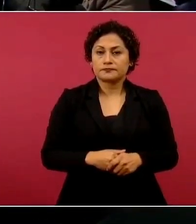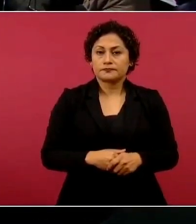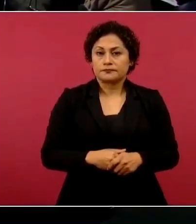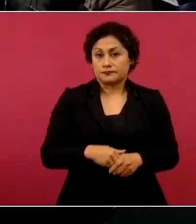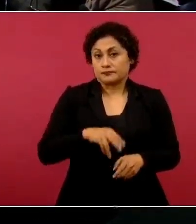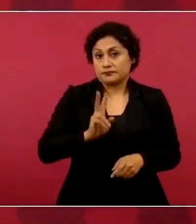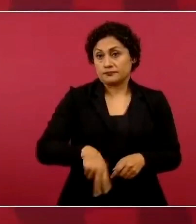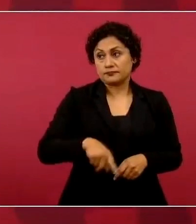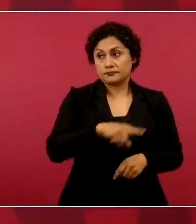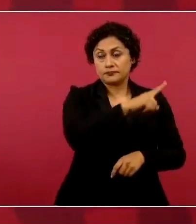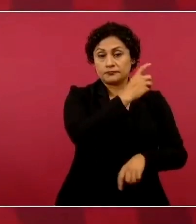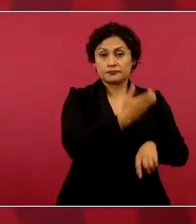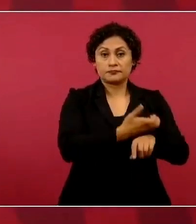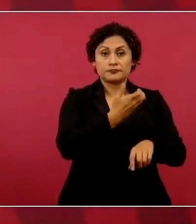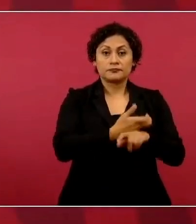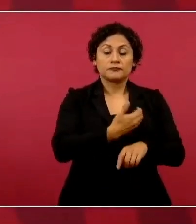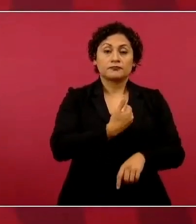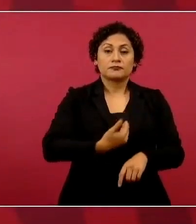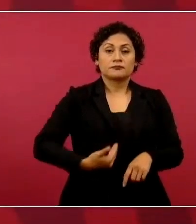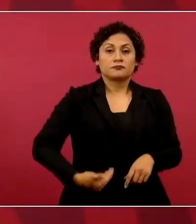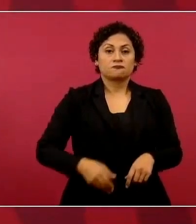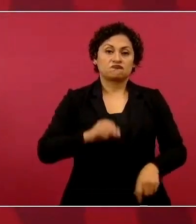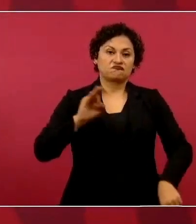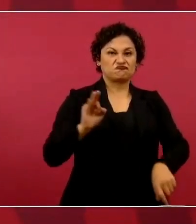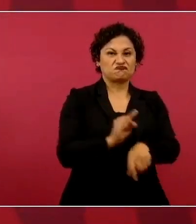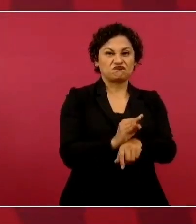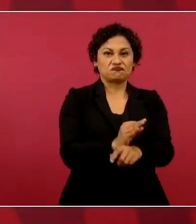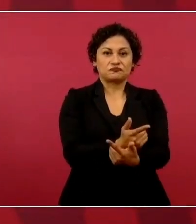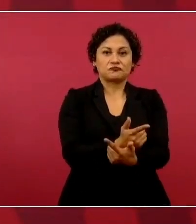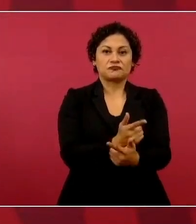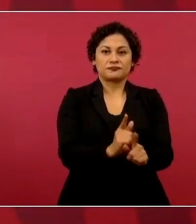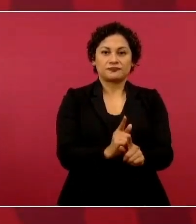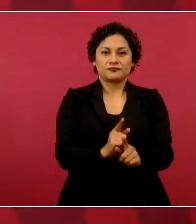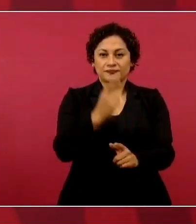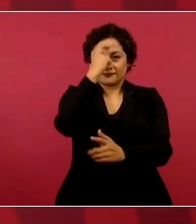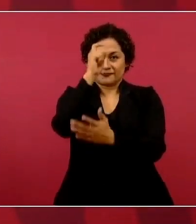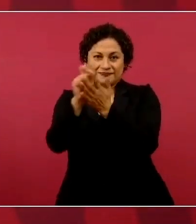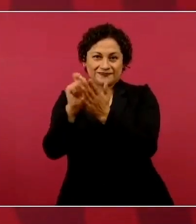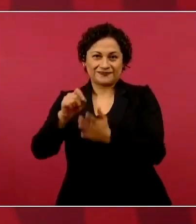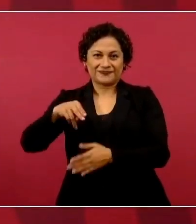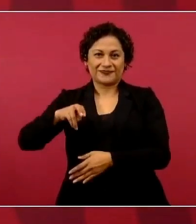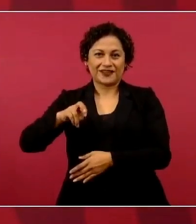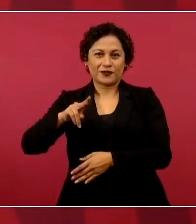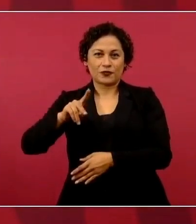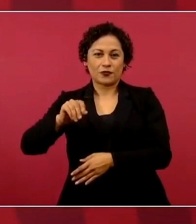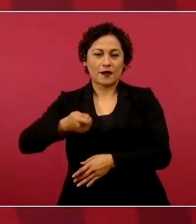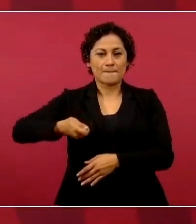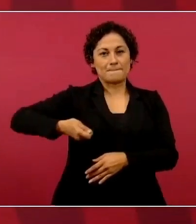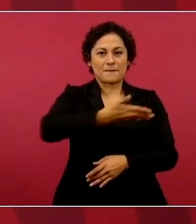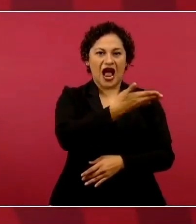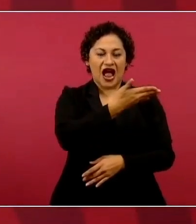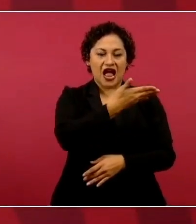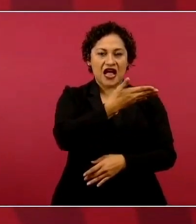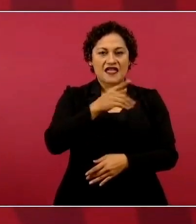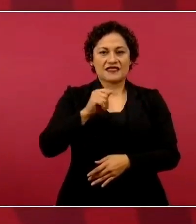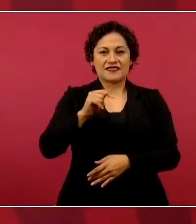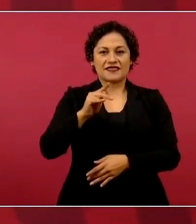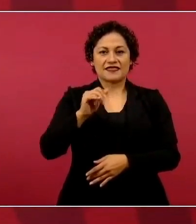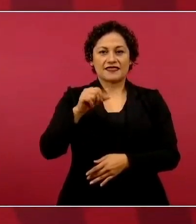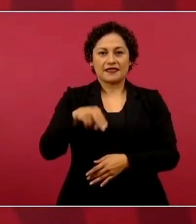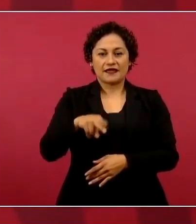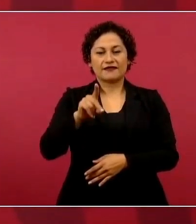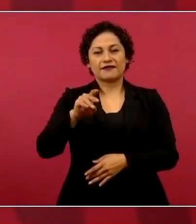titán de las libertades. Así le llamó Neruda al presidente Franklin Delano